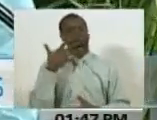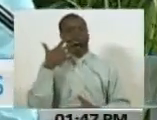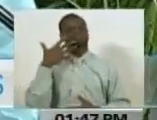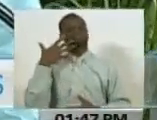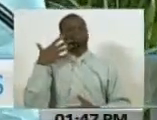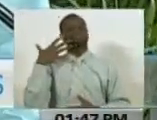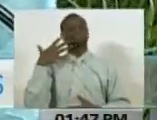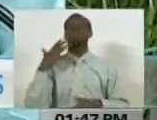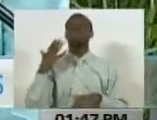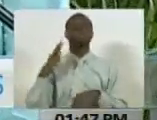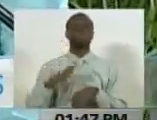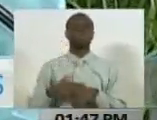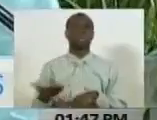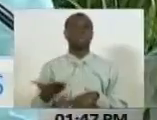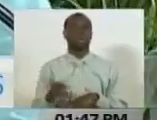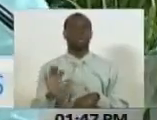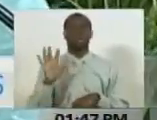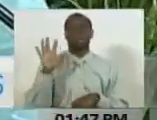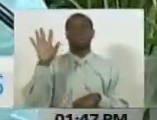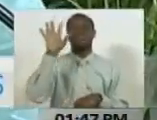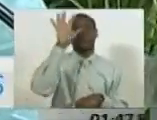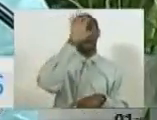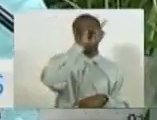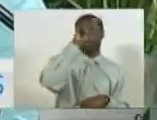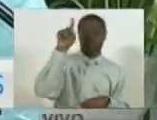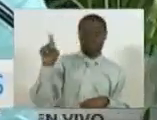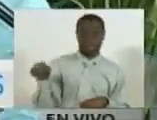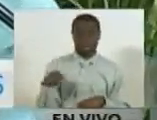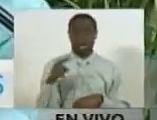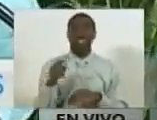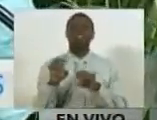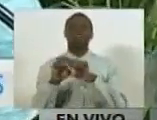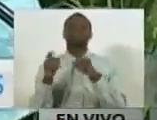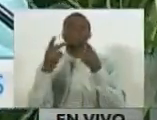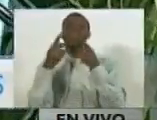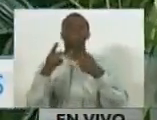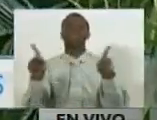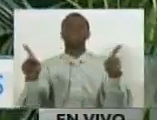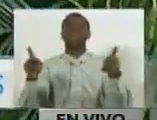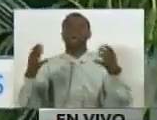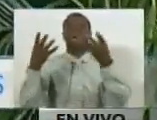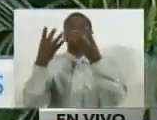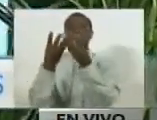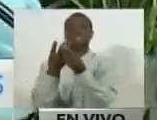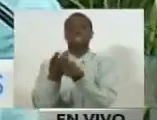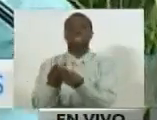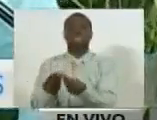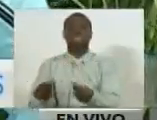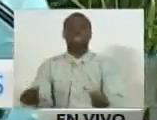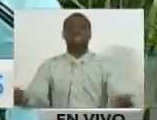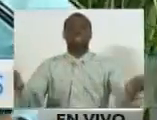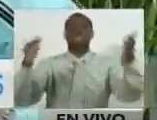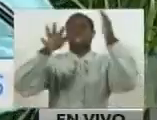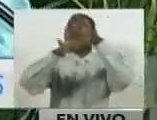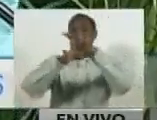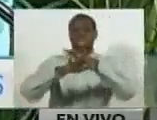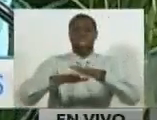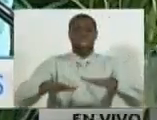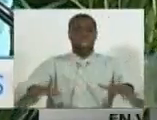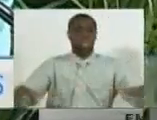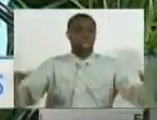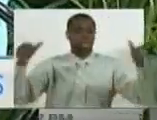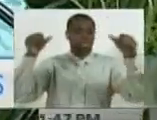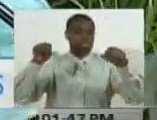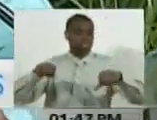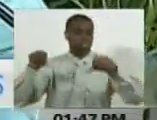mientras en otros países la educación pública ha ido desapareciendo, ha sido mutilada, le han